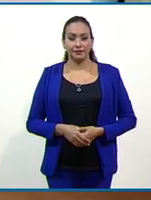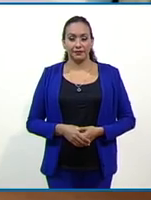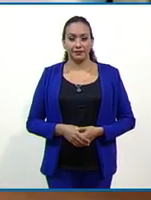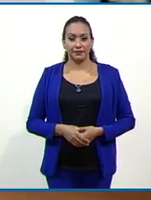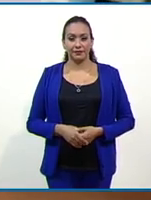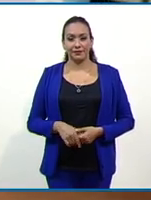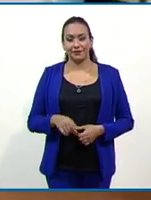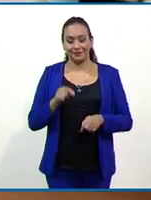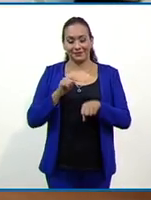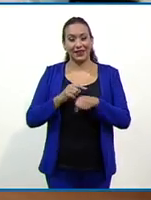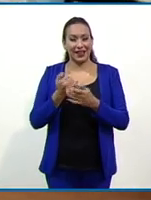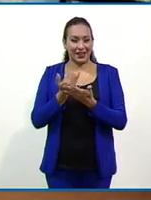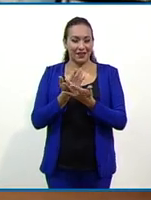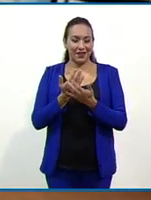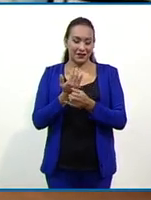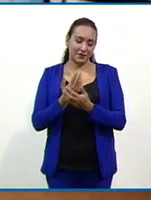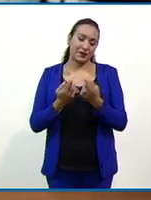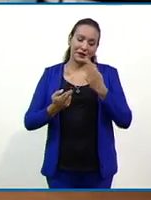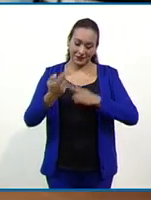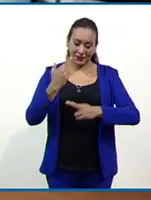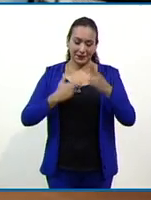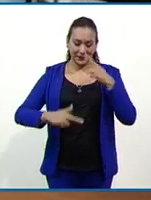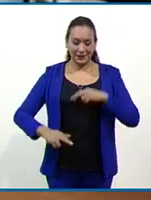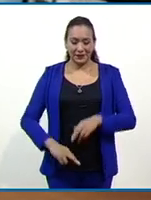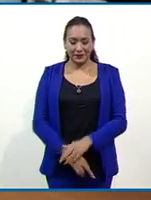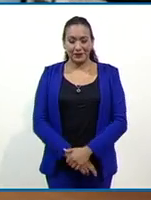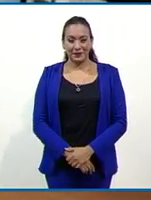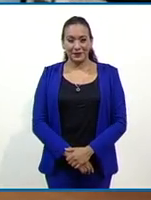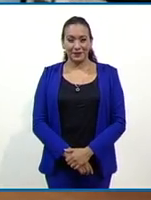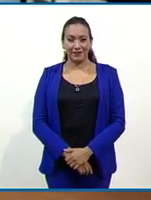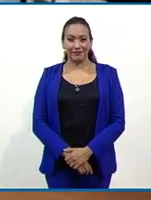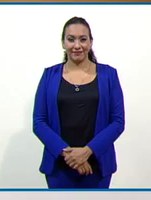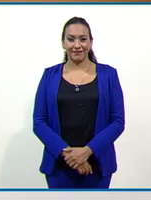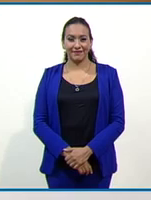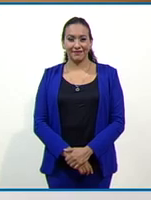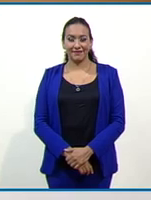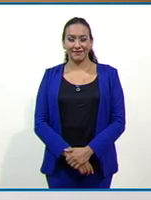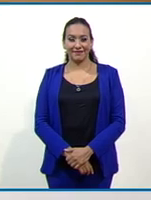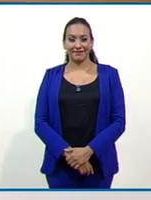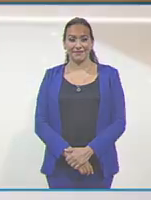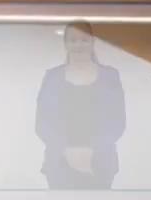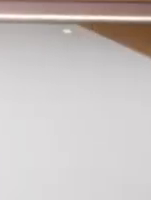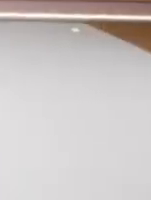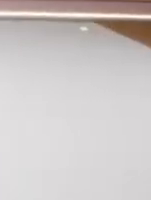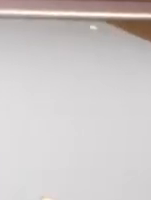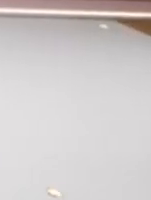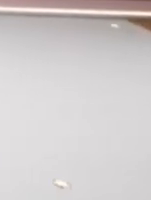Y con esta información vamos a una pausa, no se vaya porque ya regresamos.